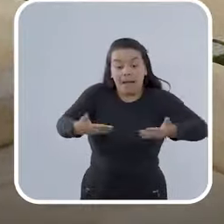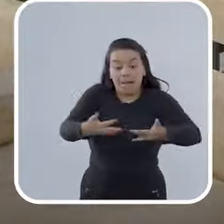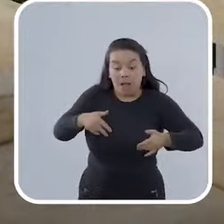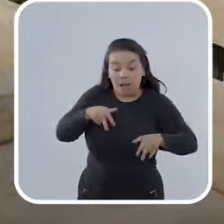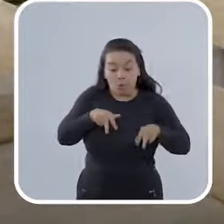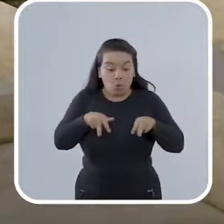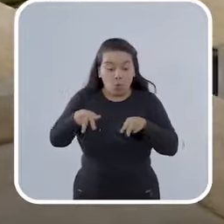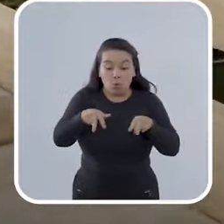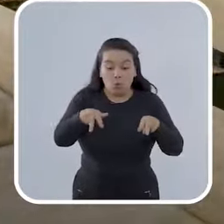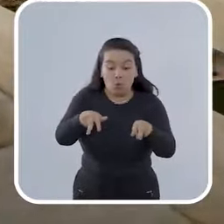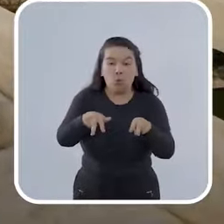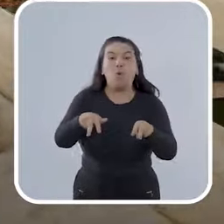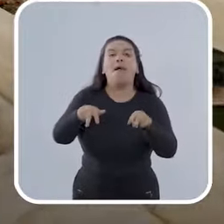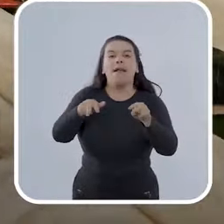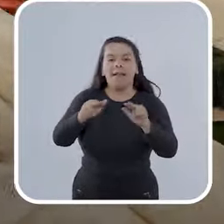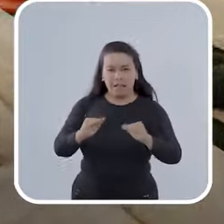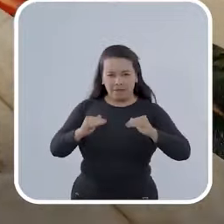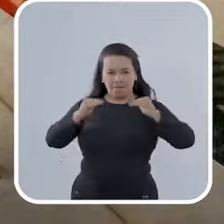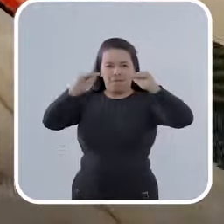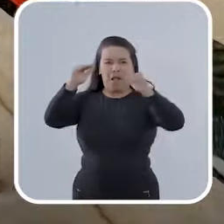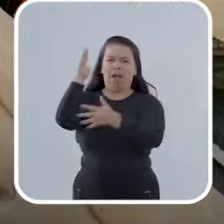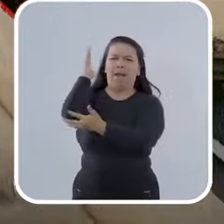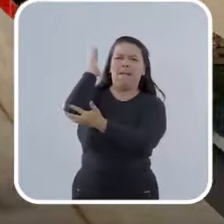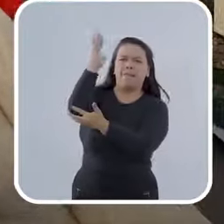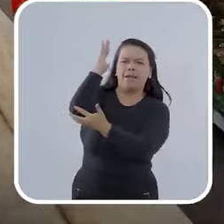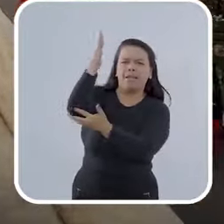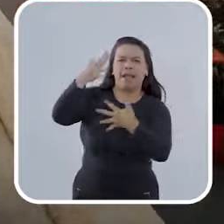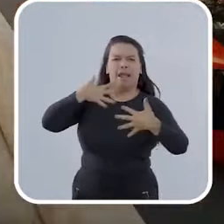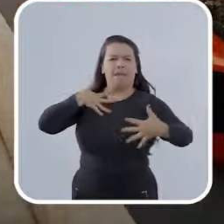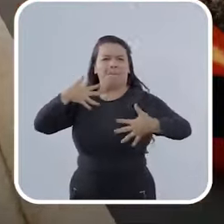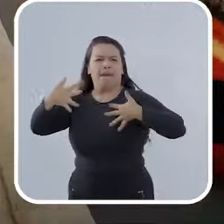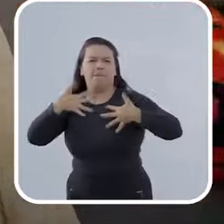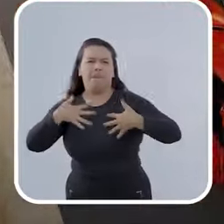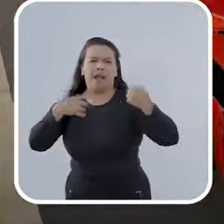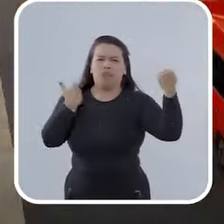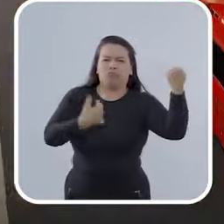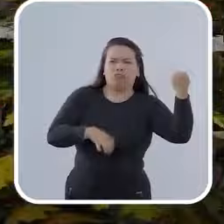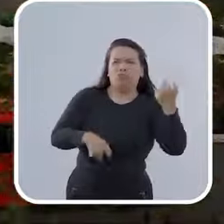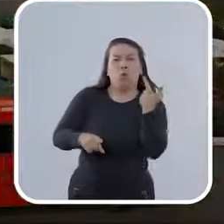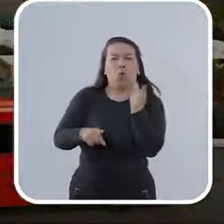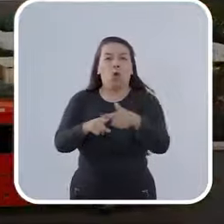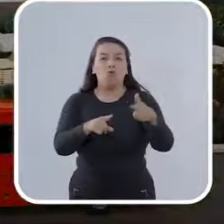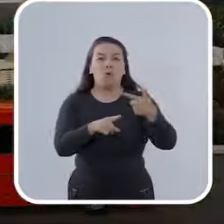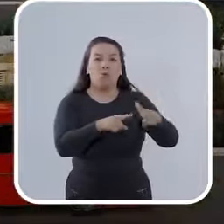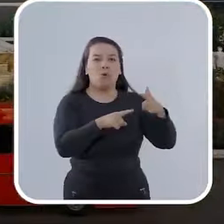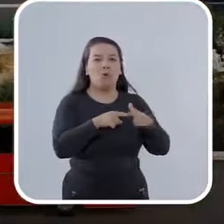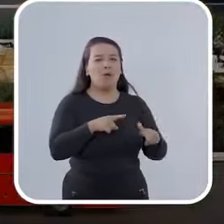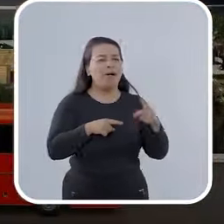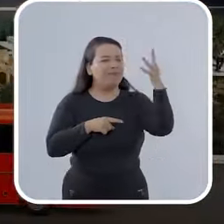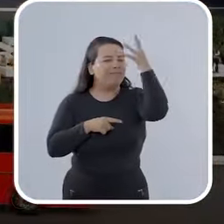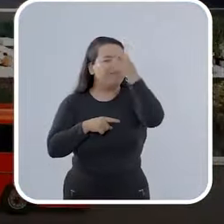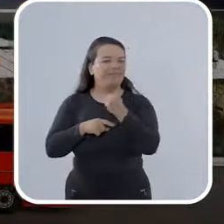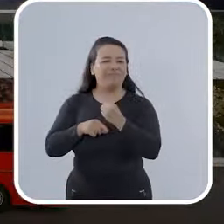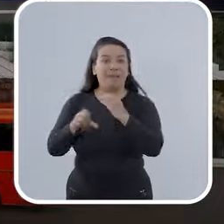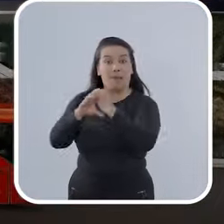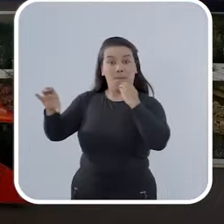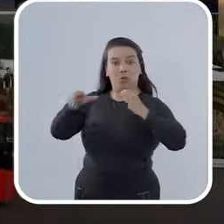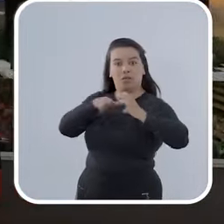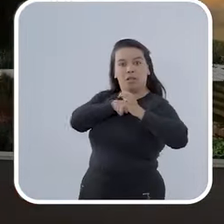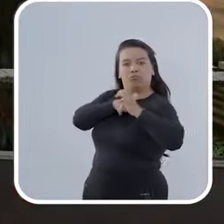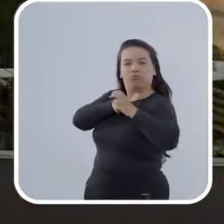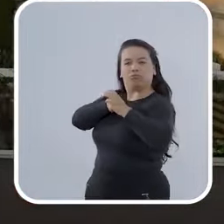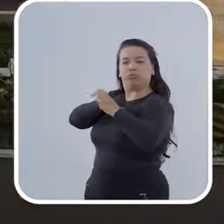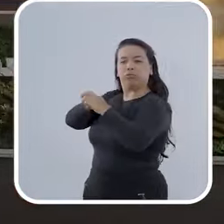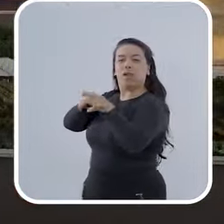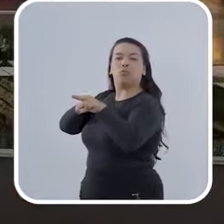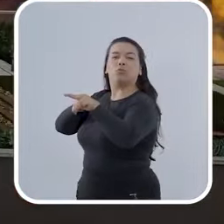aula, rodeadas por vegetación, todo ello iluminado por franjas de luces provenientes del viaducto. Según los diseñadores de esta